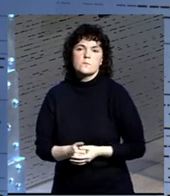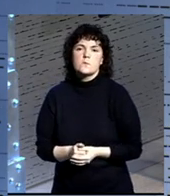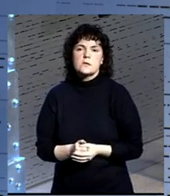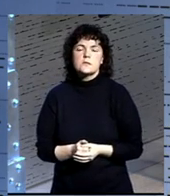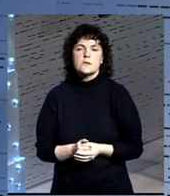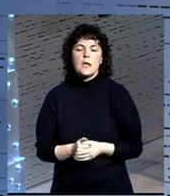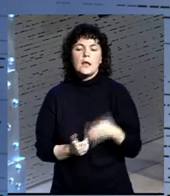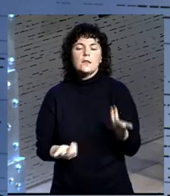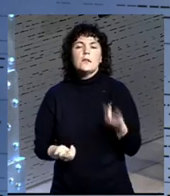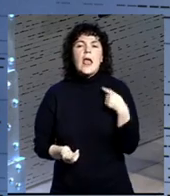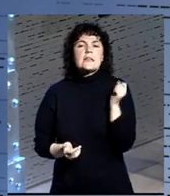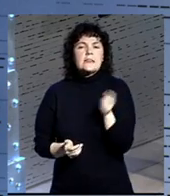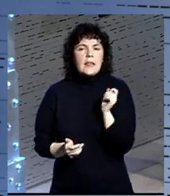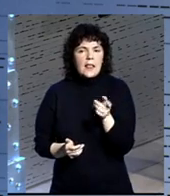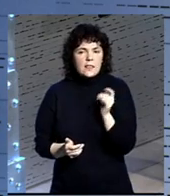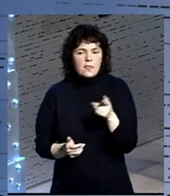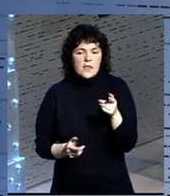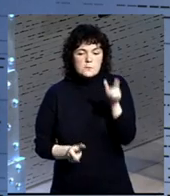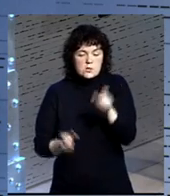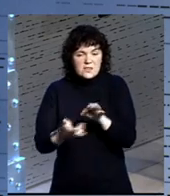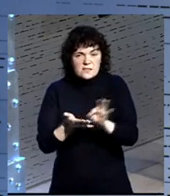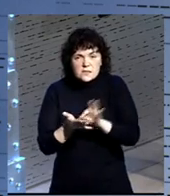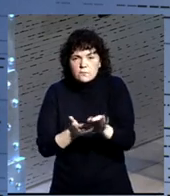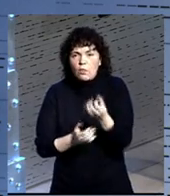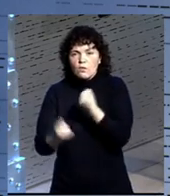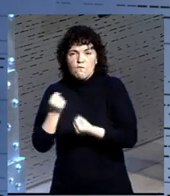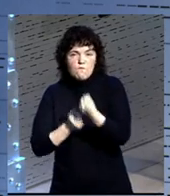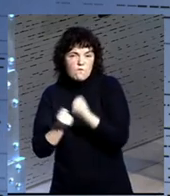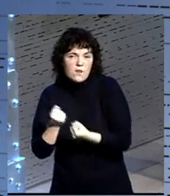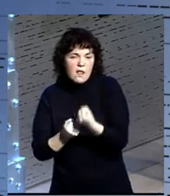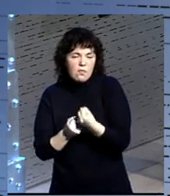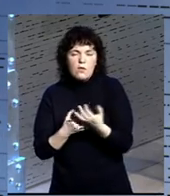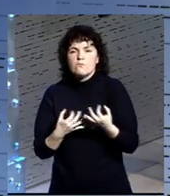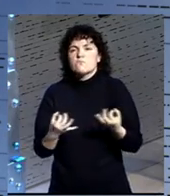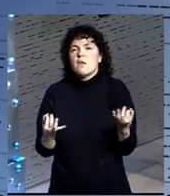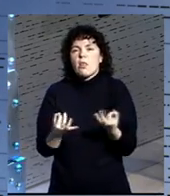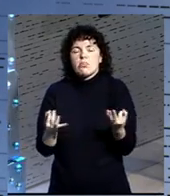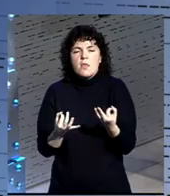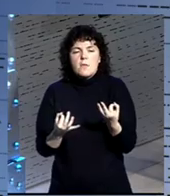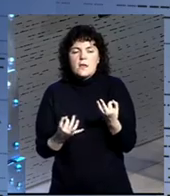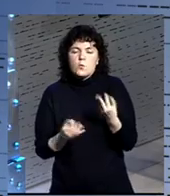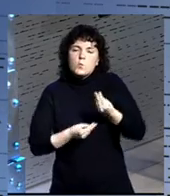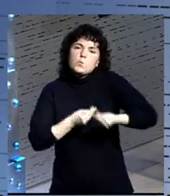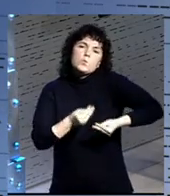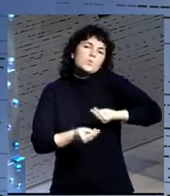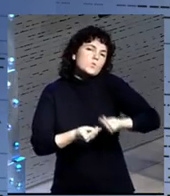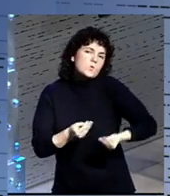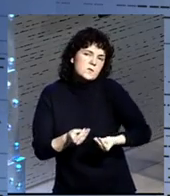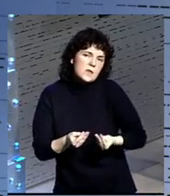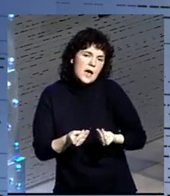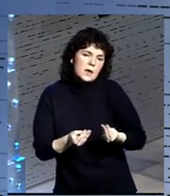¿Con qué tendencias los operadores de servicios financieros deberían contar